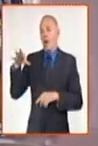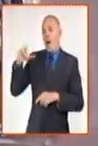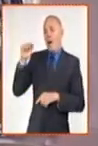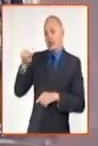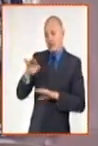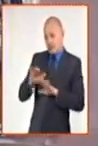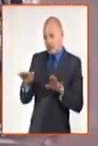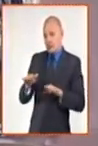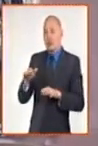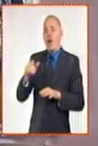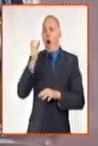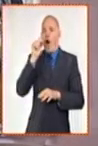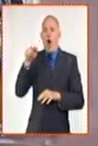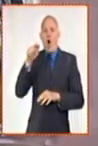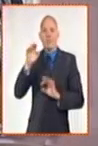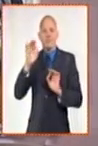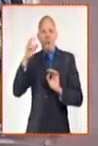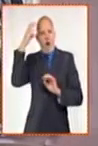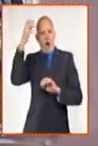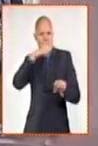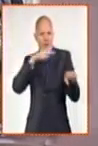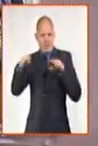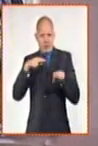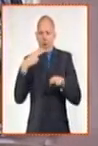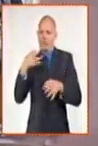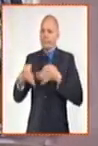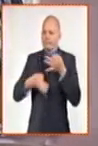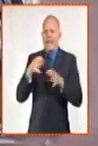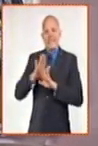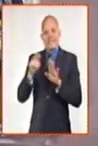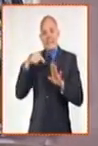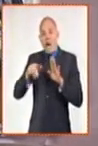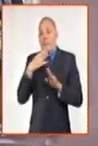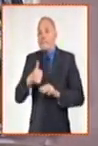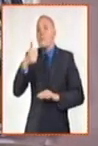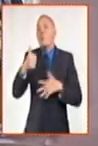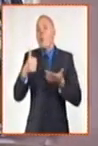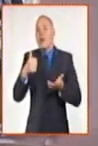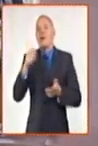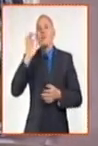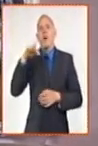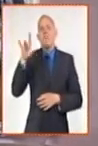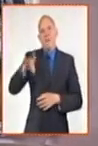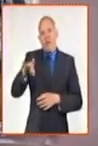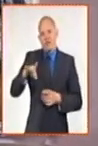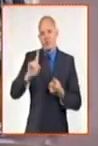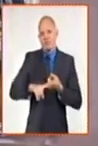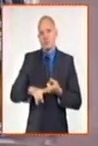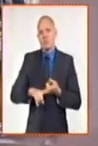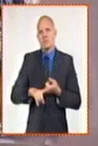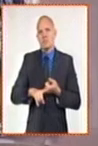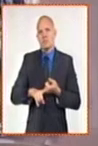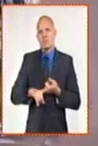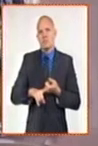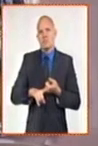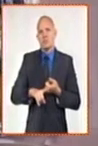provincia de Pinar del Río, el gobernador estuvo explicando, tenemos cobertura básicamente en Los Palacios con un 58%